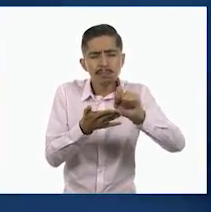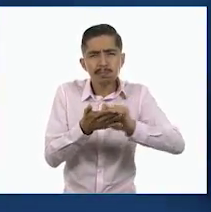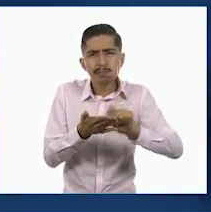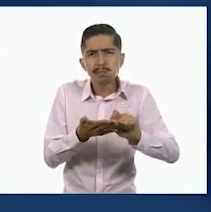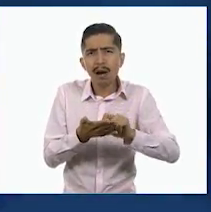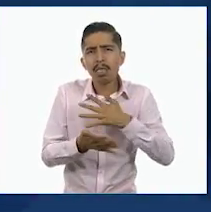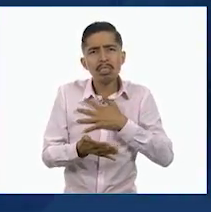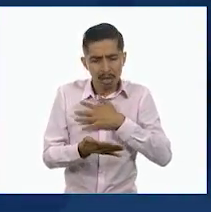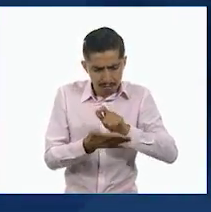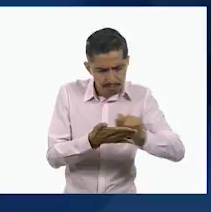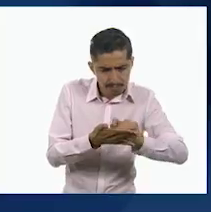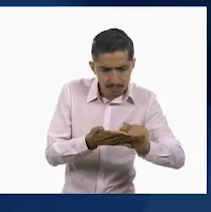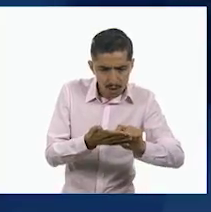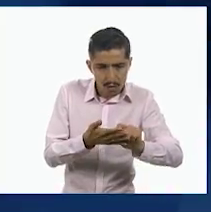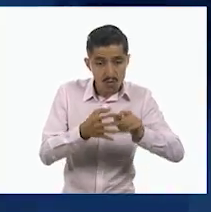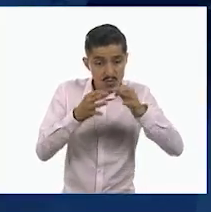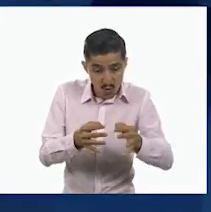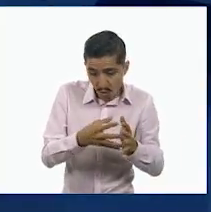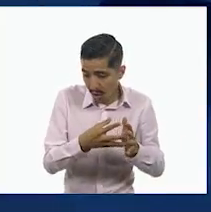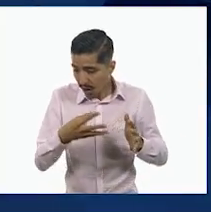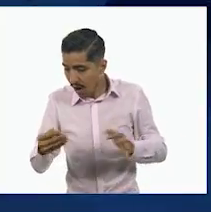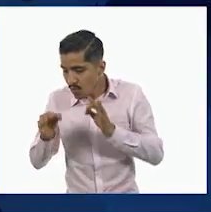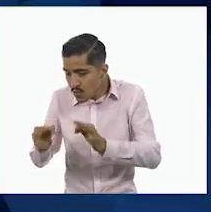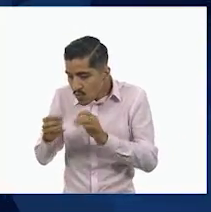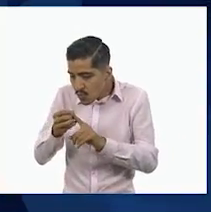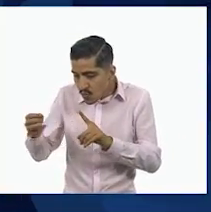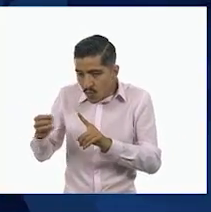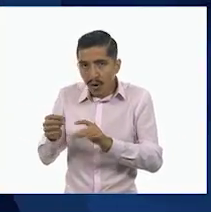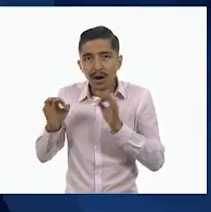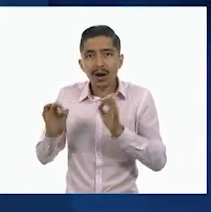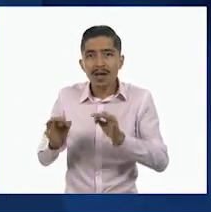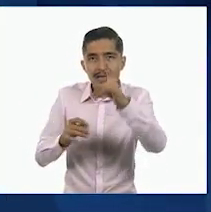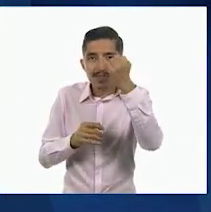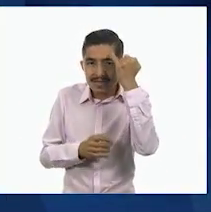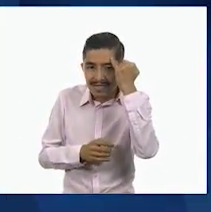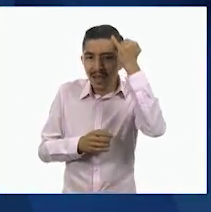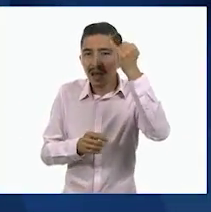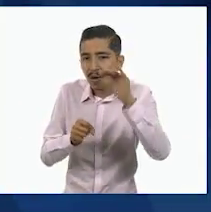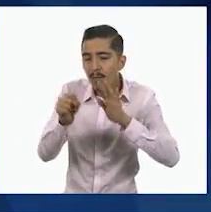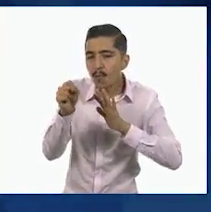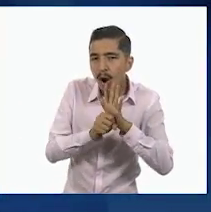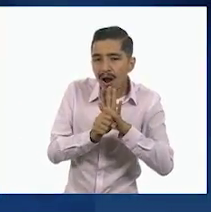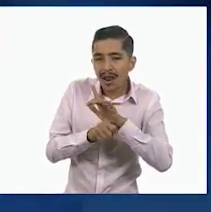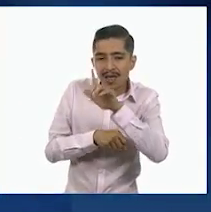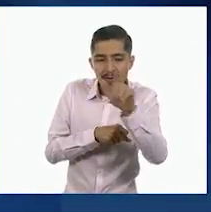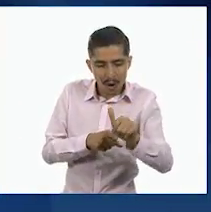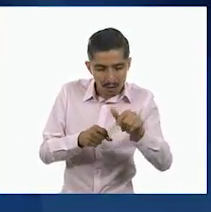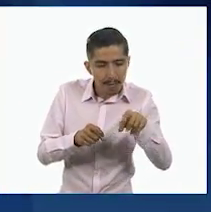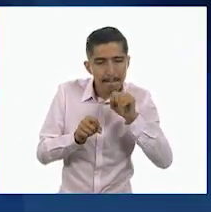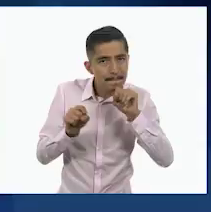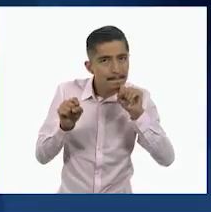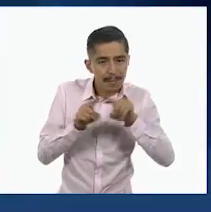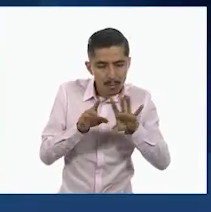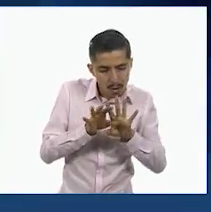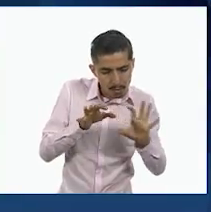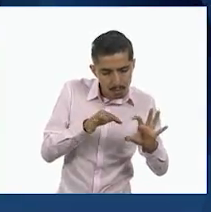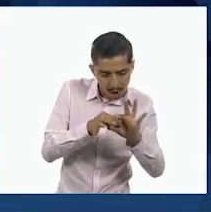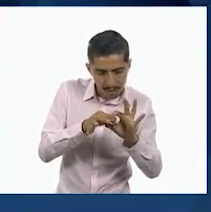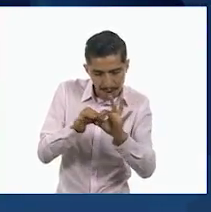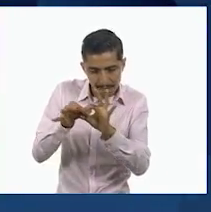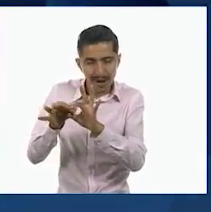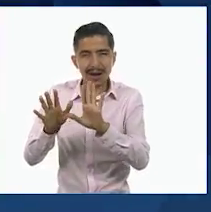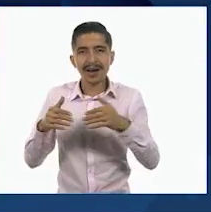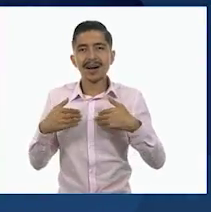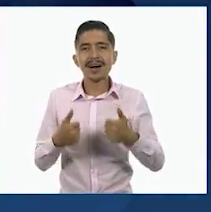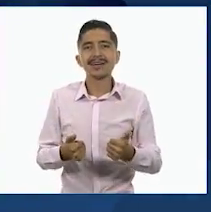Al escribir, verifica que en cada párrafo haya una idea principal y otras que la apoyen. Revisa con tu compañero las